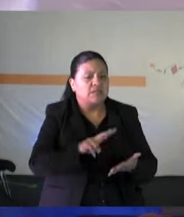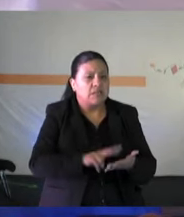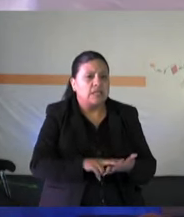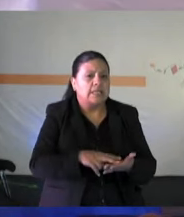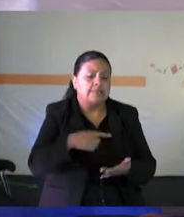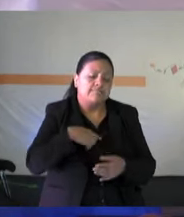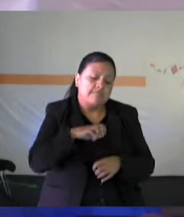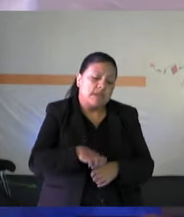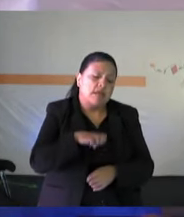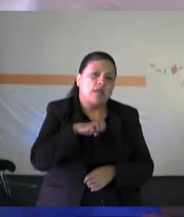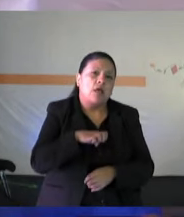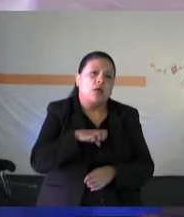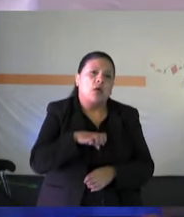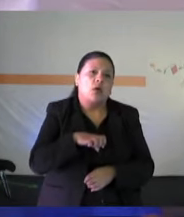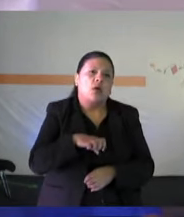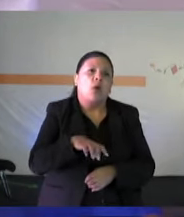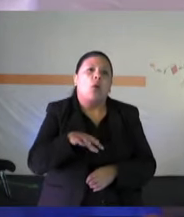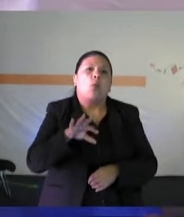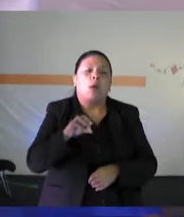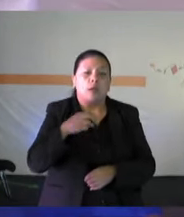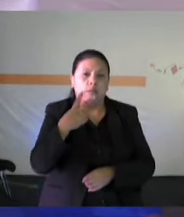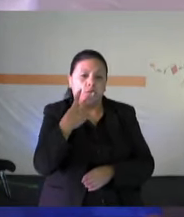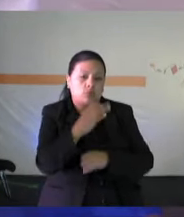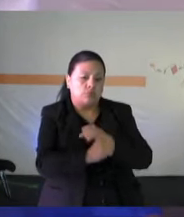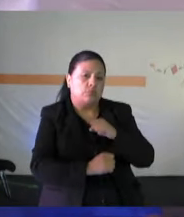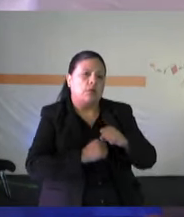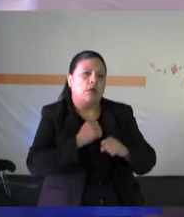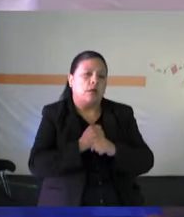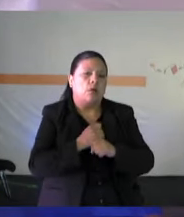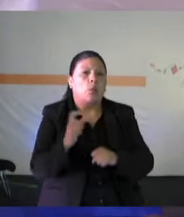pues has vivido muchas cosas,